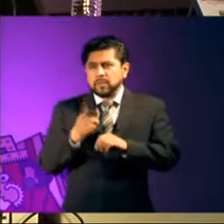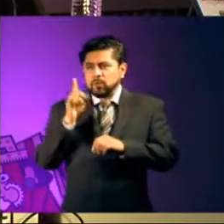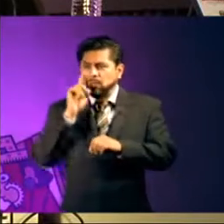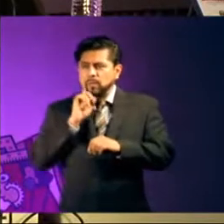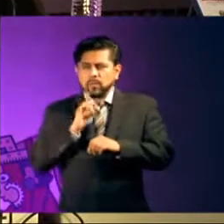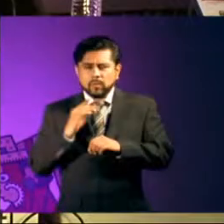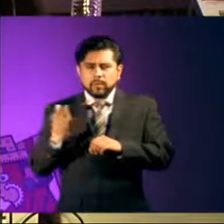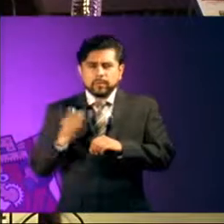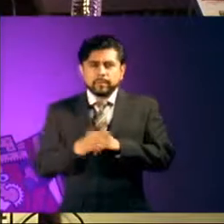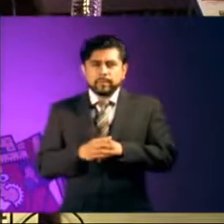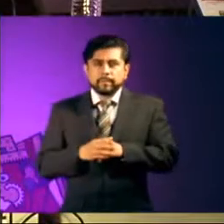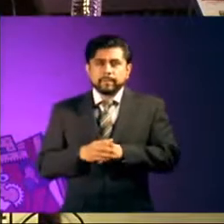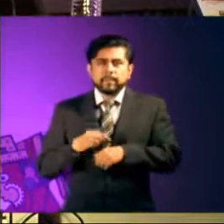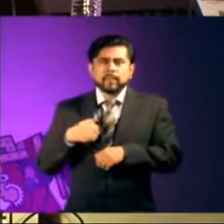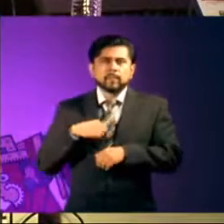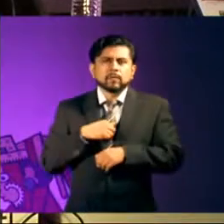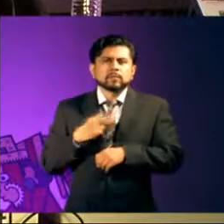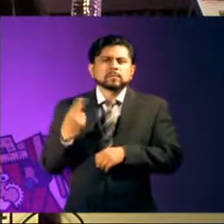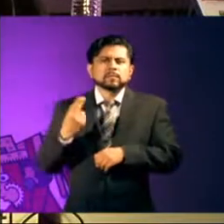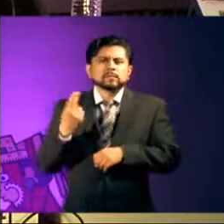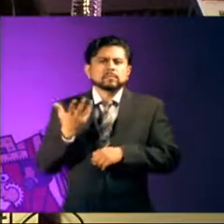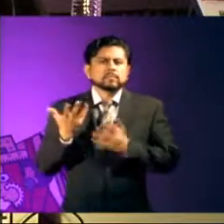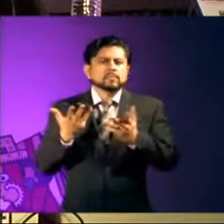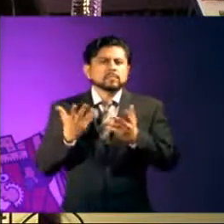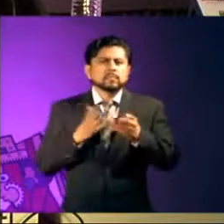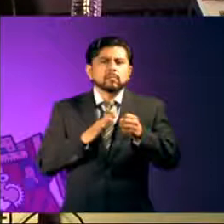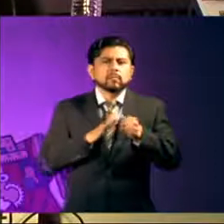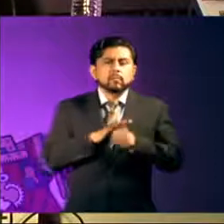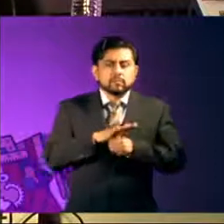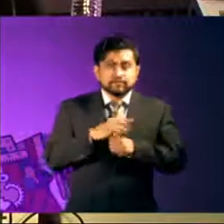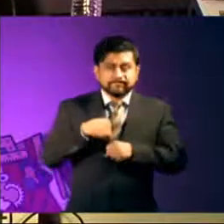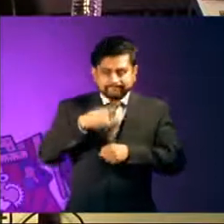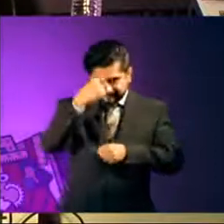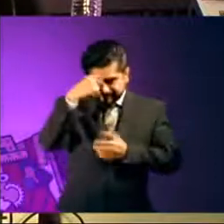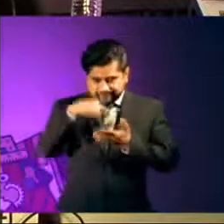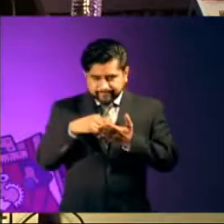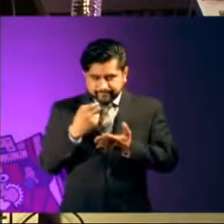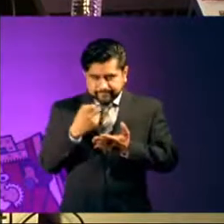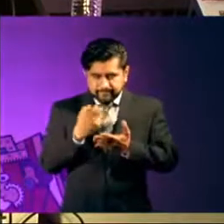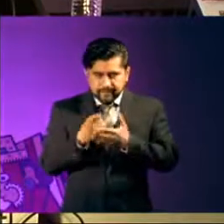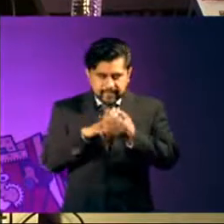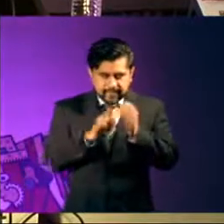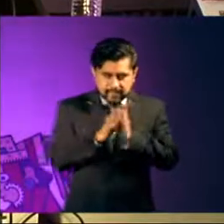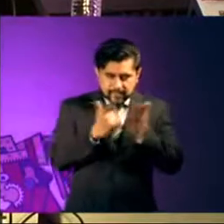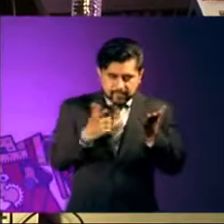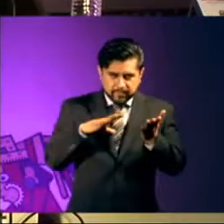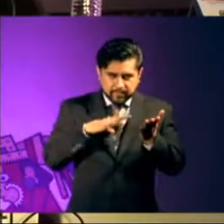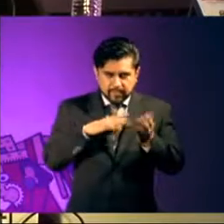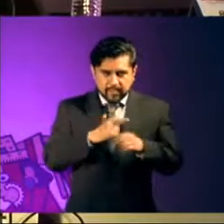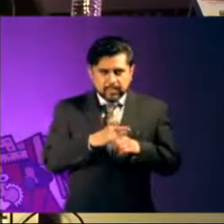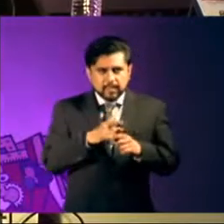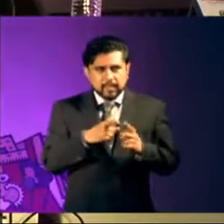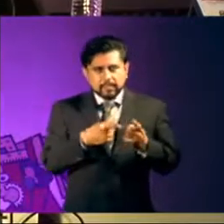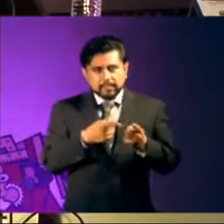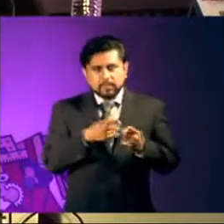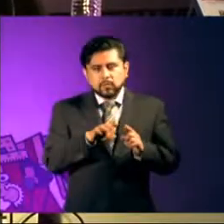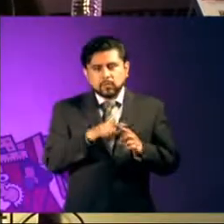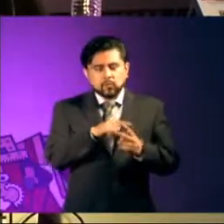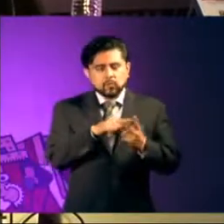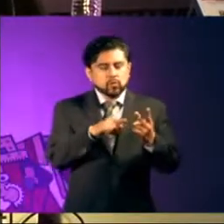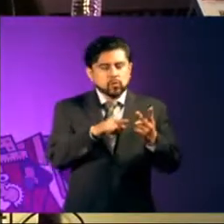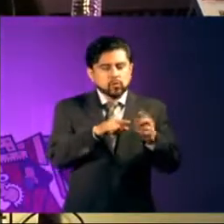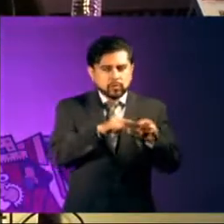y que tendríamos que hacerlo y entonces creo que está metido en la novela está la relación entre los dos hermanos